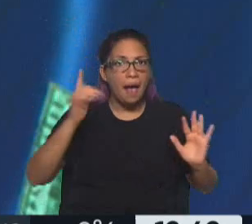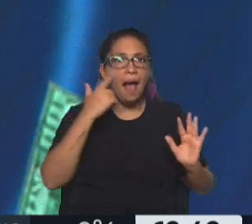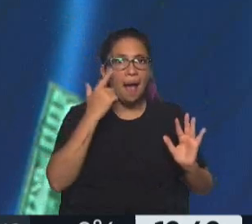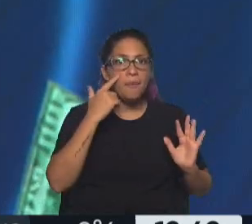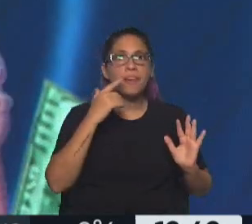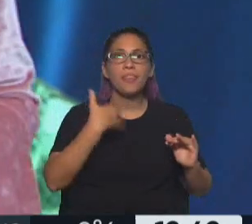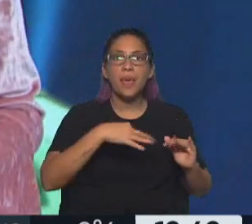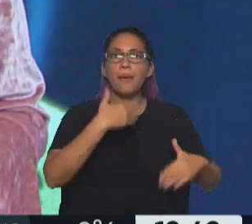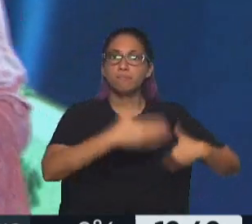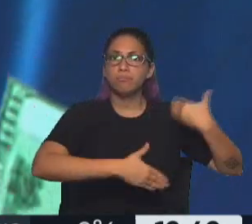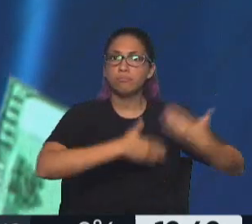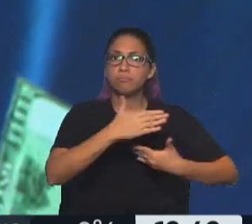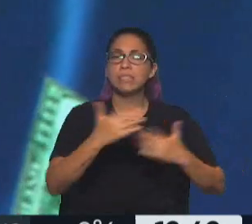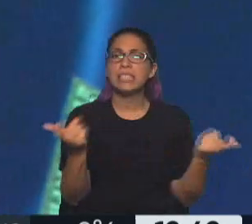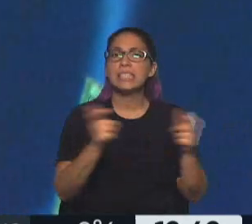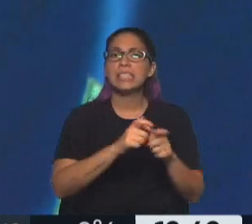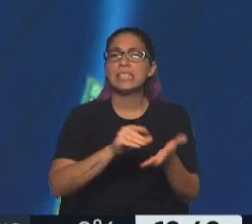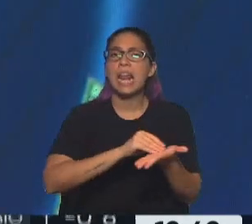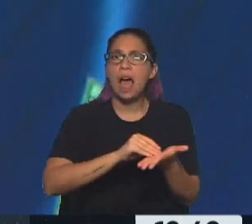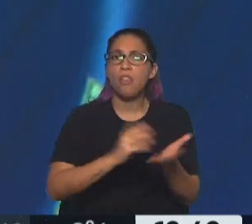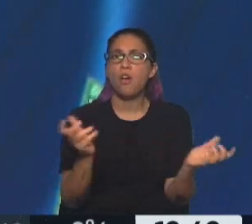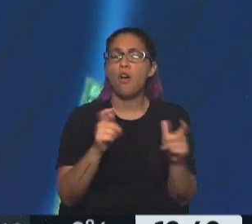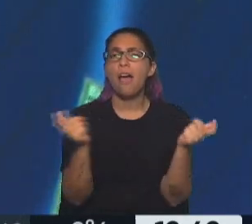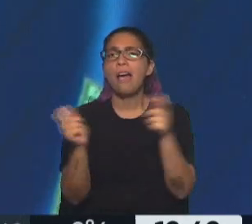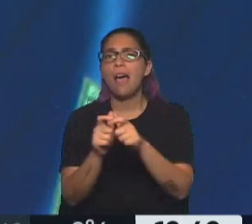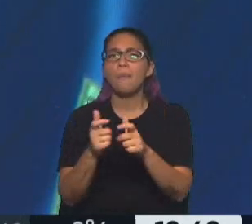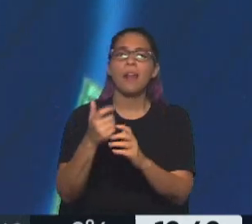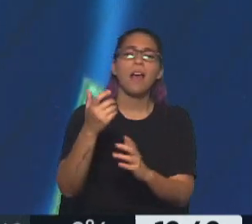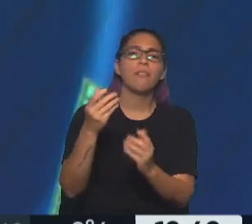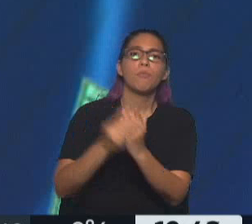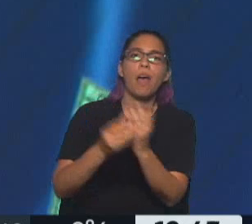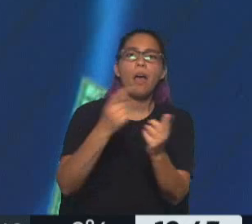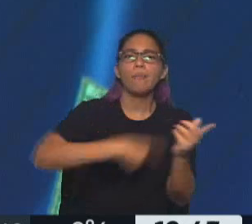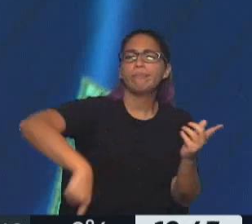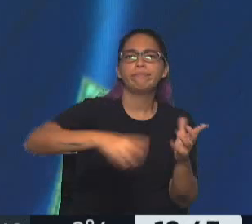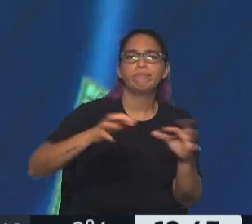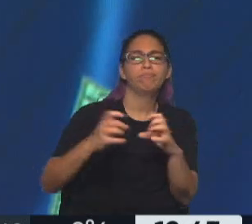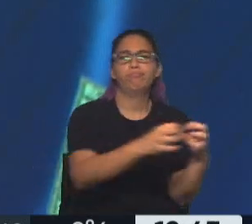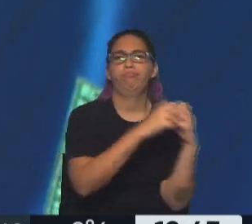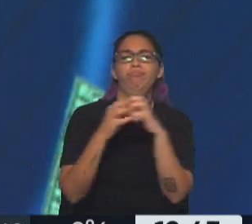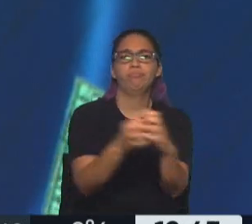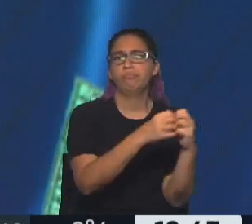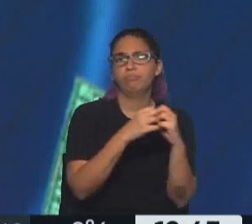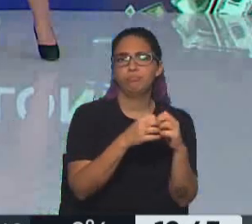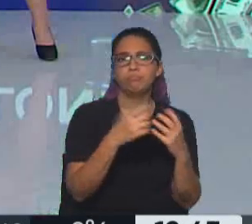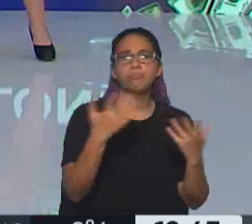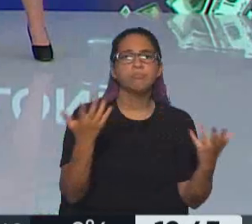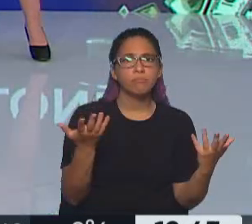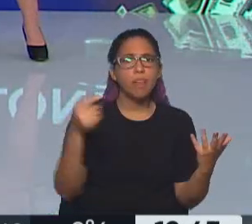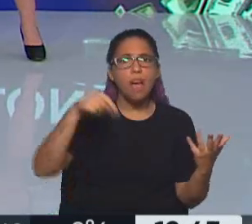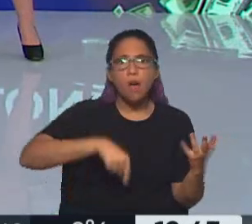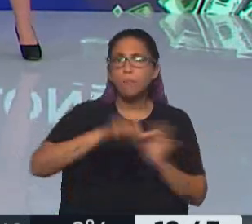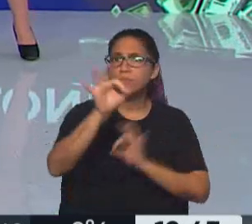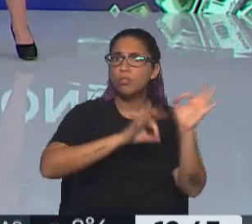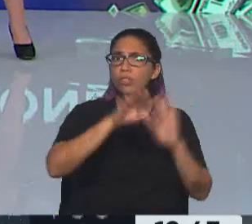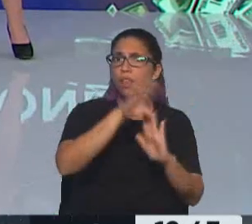avanzar, en este caso, el Senado y la Comisión Bicameral entre Diputados y el Senado para la investigación de deuda, que, por cierto, también tiene en este proyecto